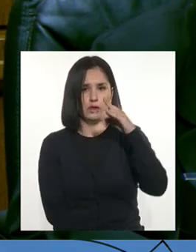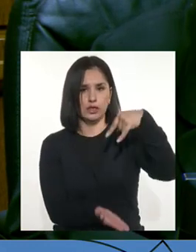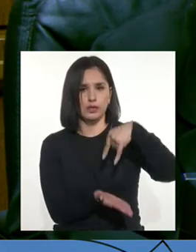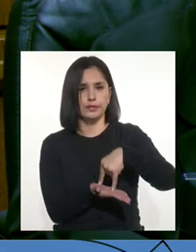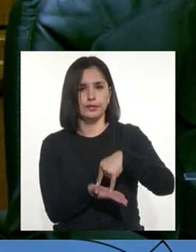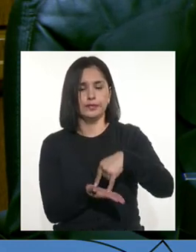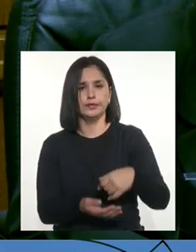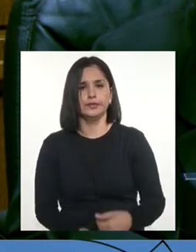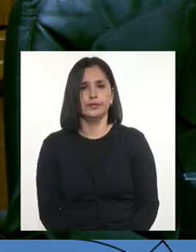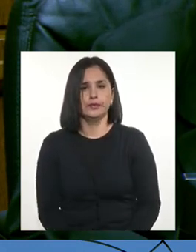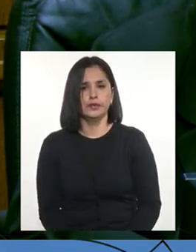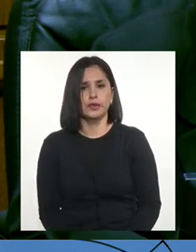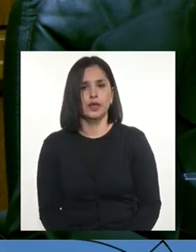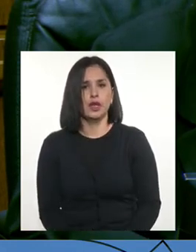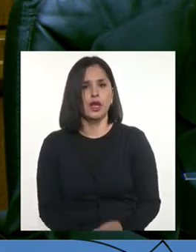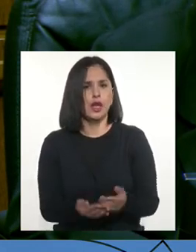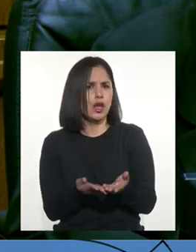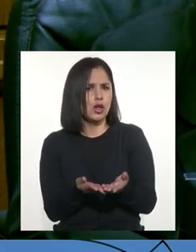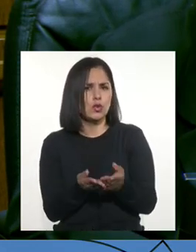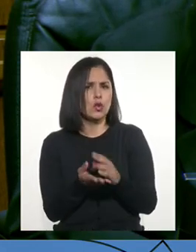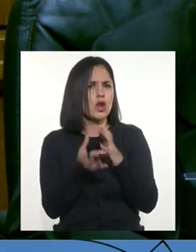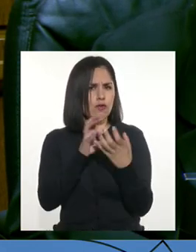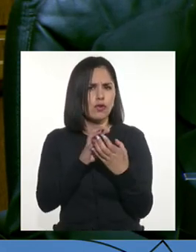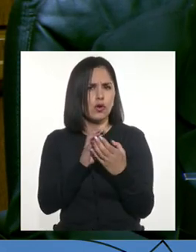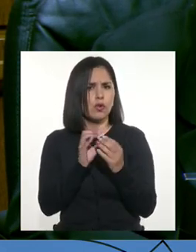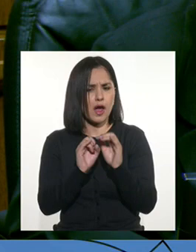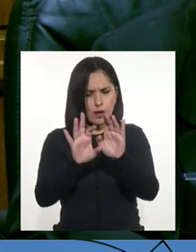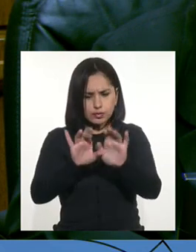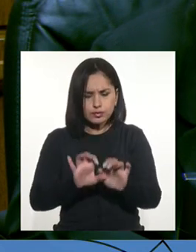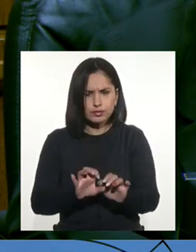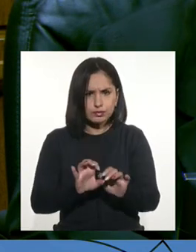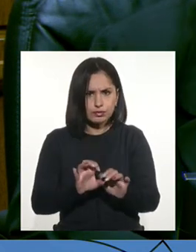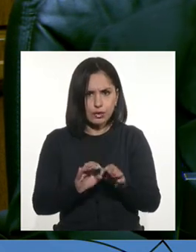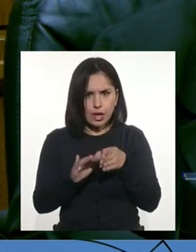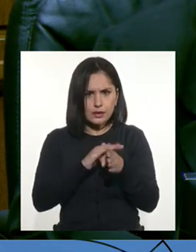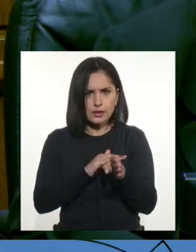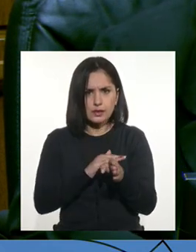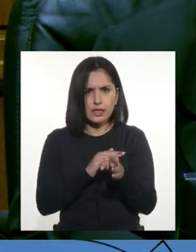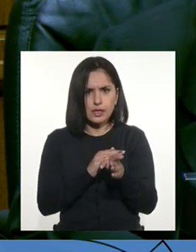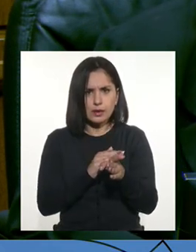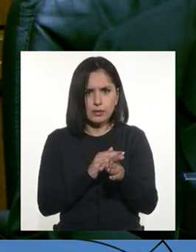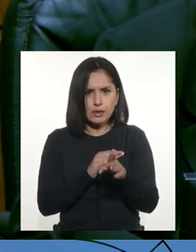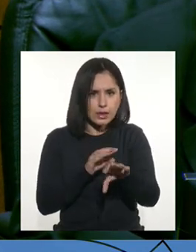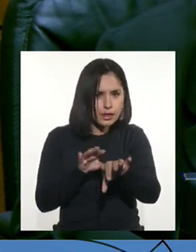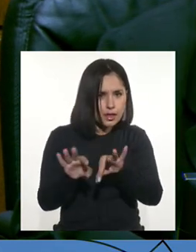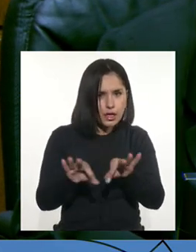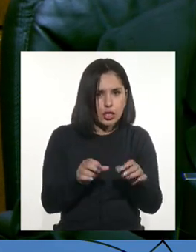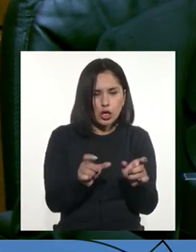nacional en un formato digital y tomar medidas pendientes